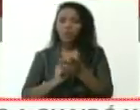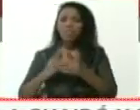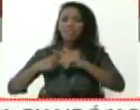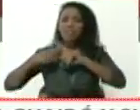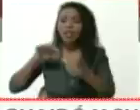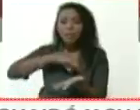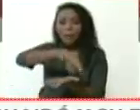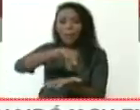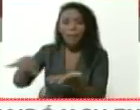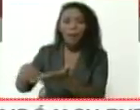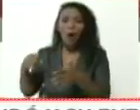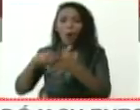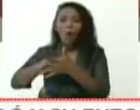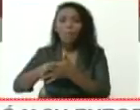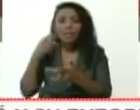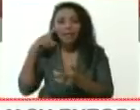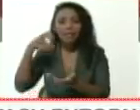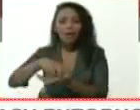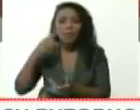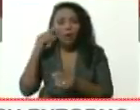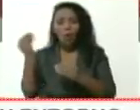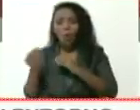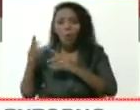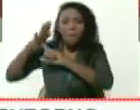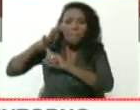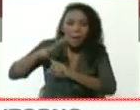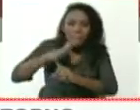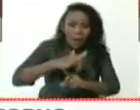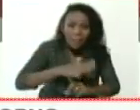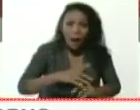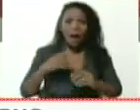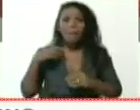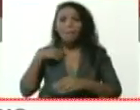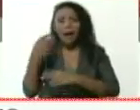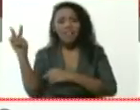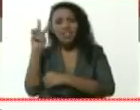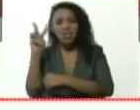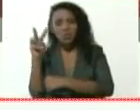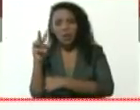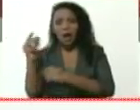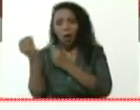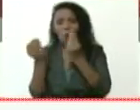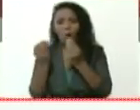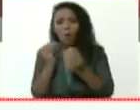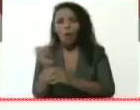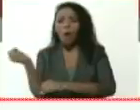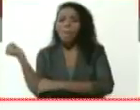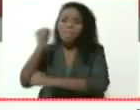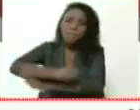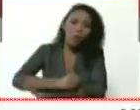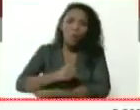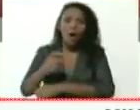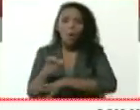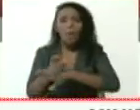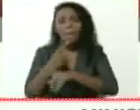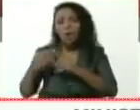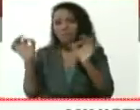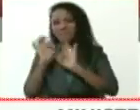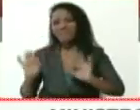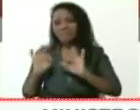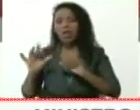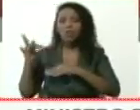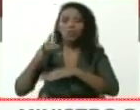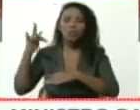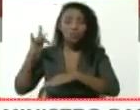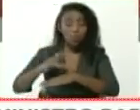tácticas de golpe de Estado y presionar lo que ellos pensaban que era posible, tanto políticamente al chavismo, hasta que hubiese, por la